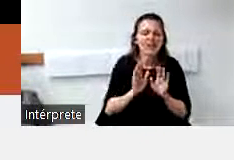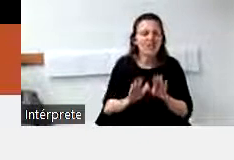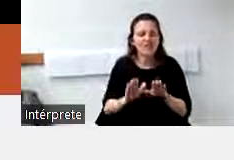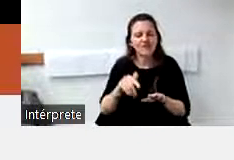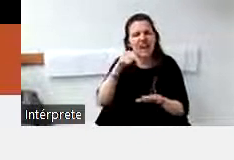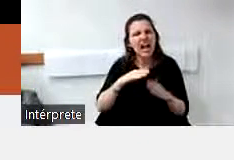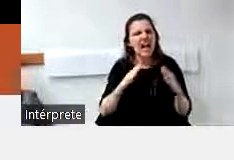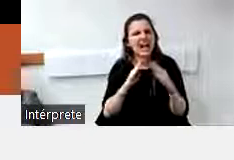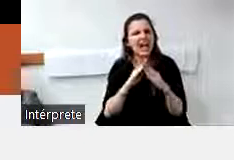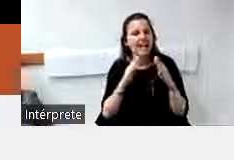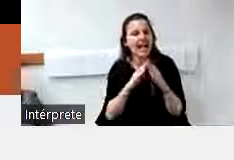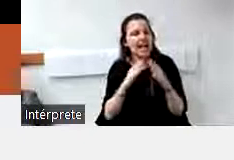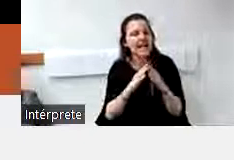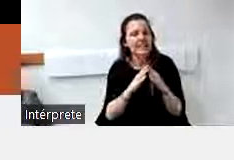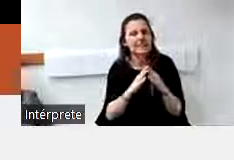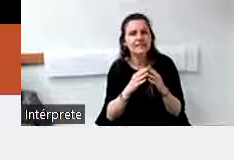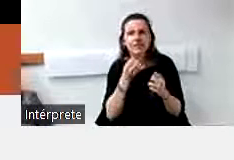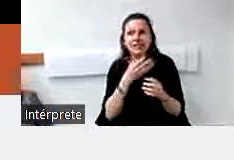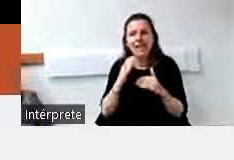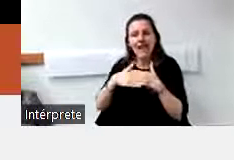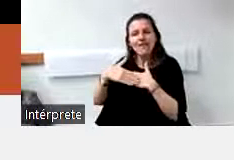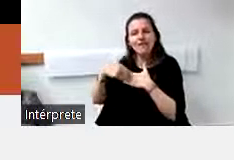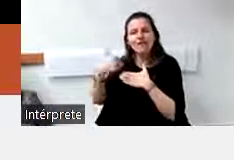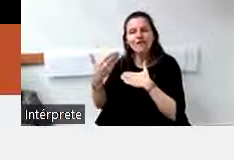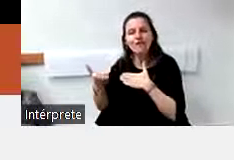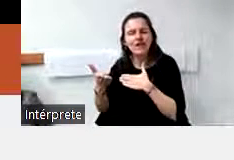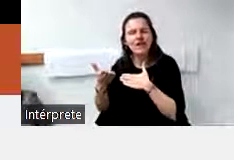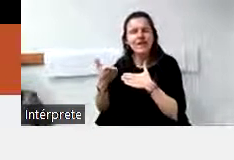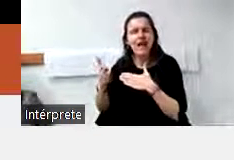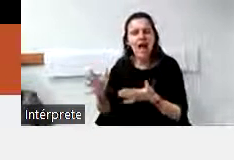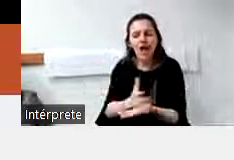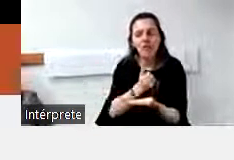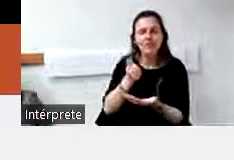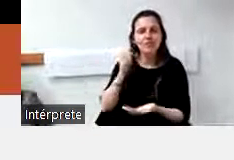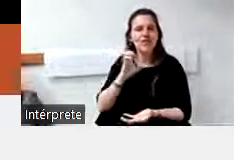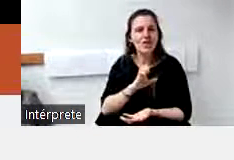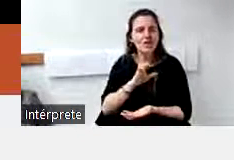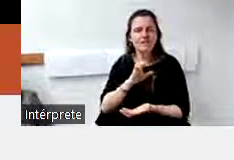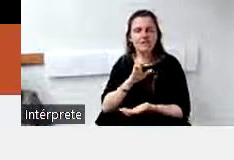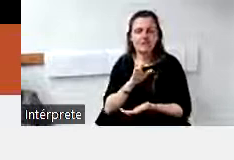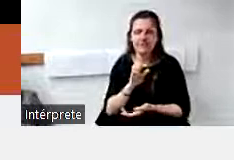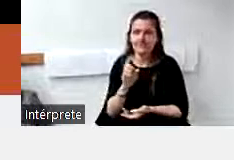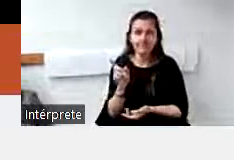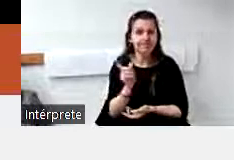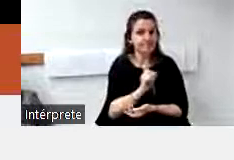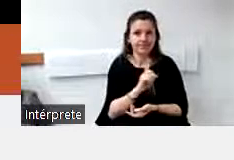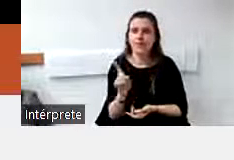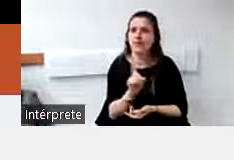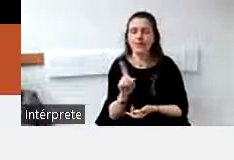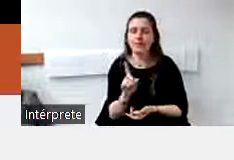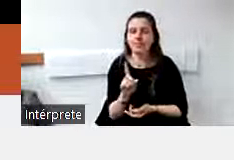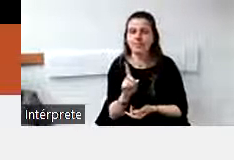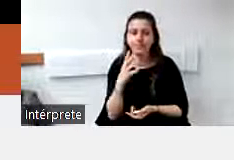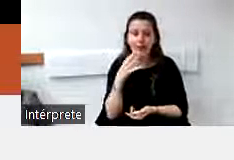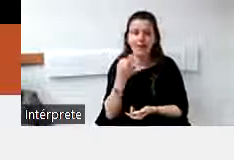violencia y el abuso sexual está acechando afuera. No, el abuso y la violencia sexual